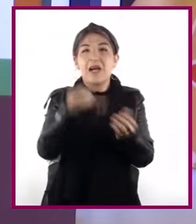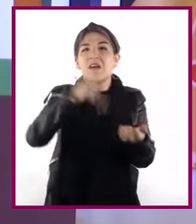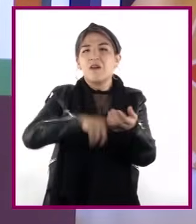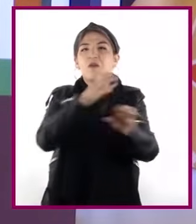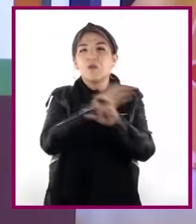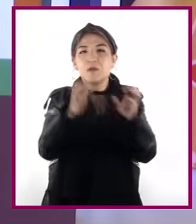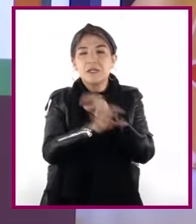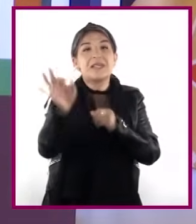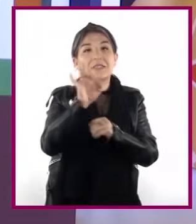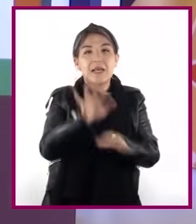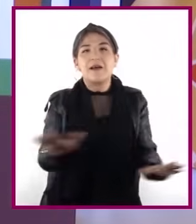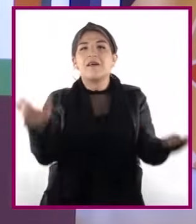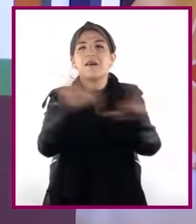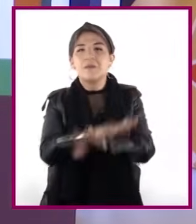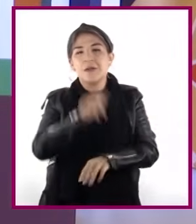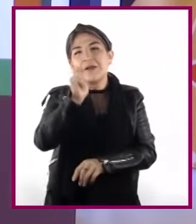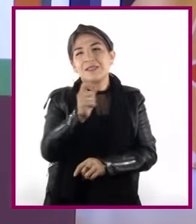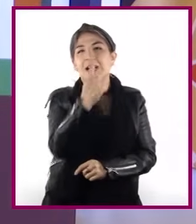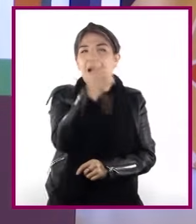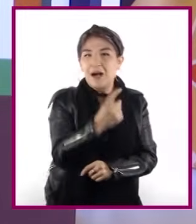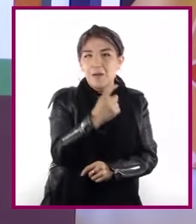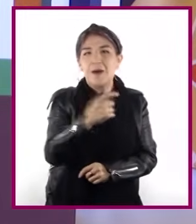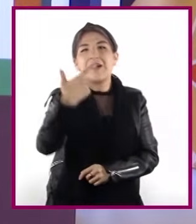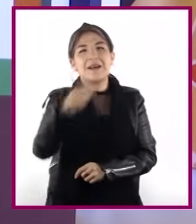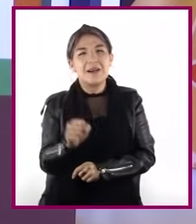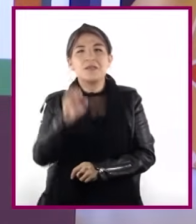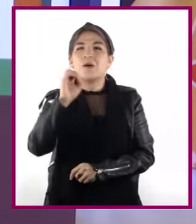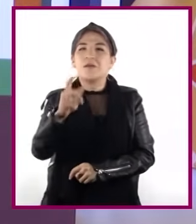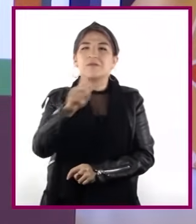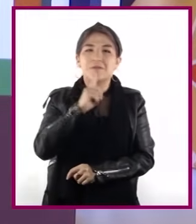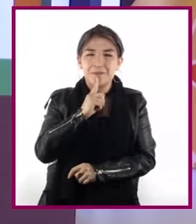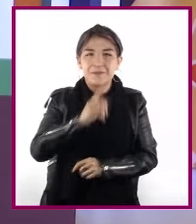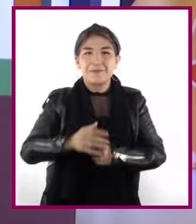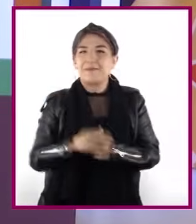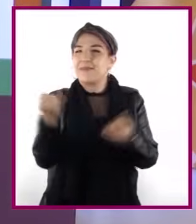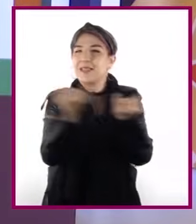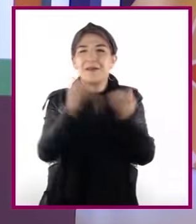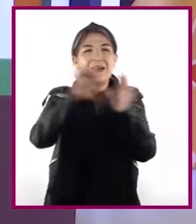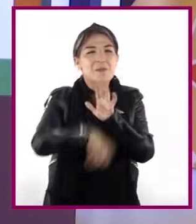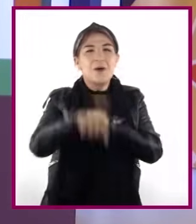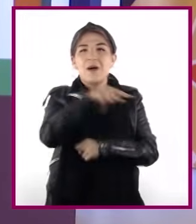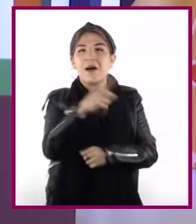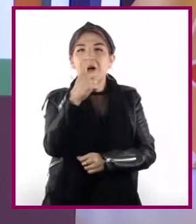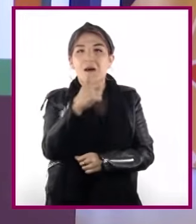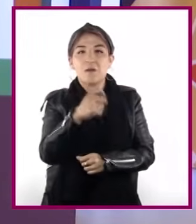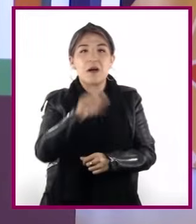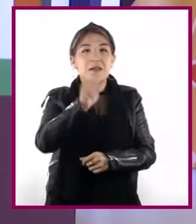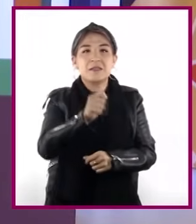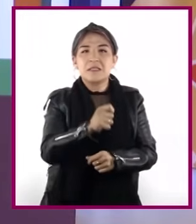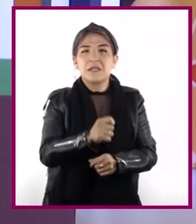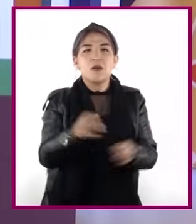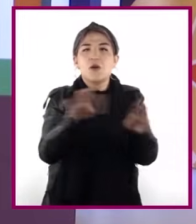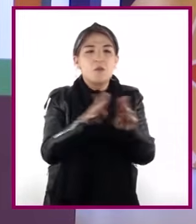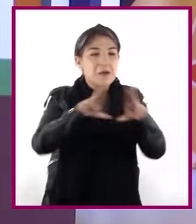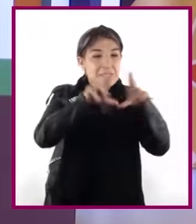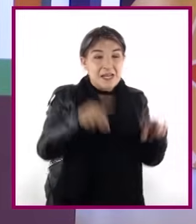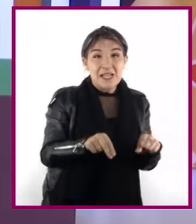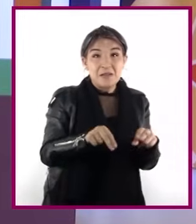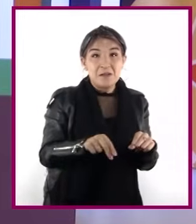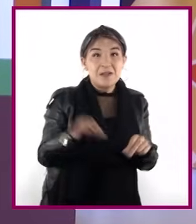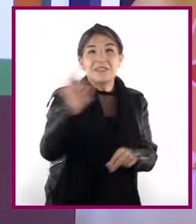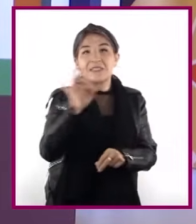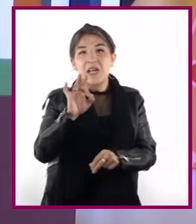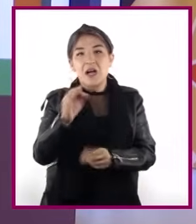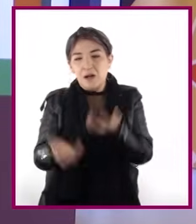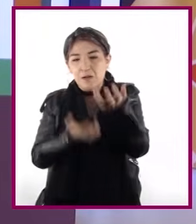puede modificar su estado de agregación, como ocurre en el caso del agua, que se encuentra sólida como hielo, líquida